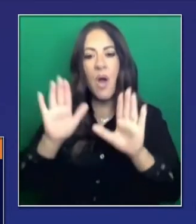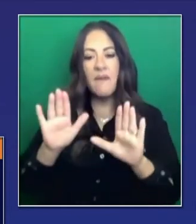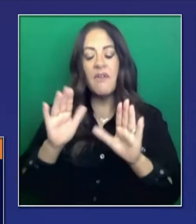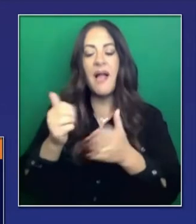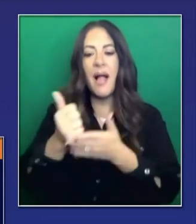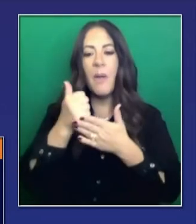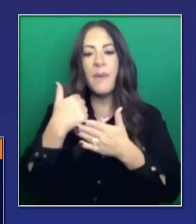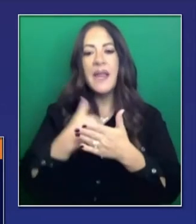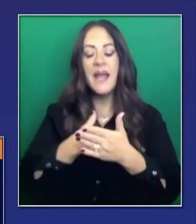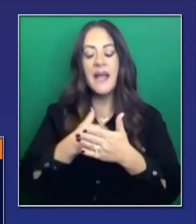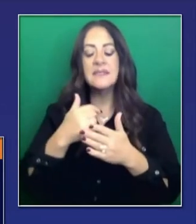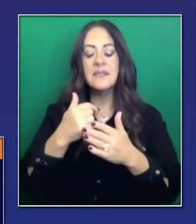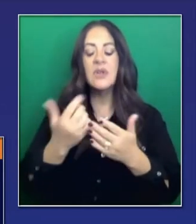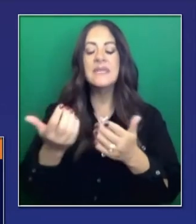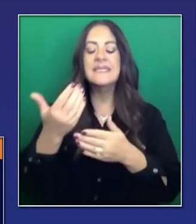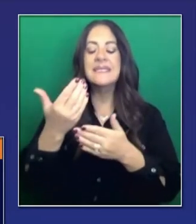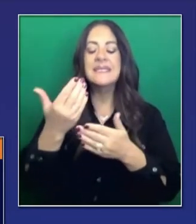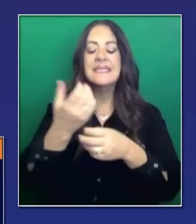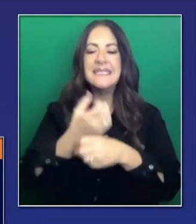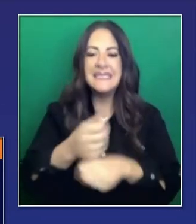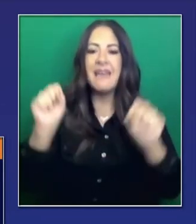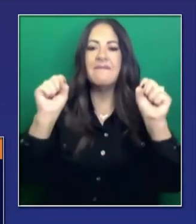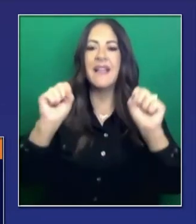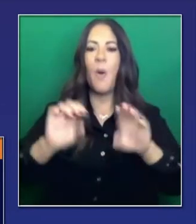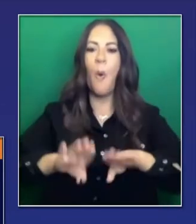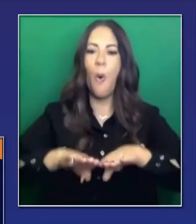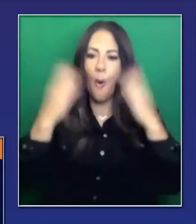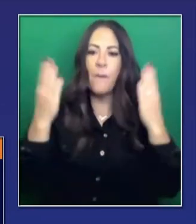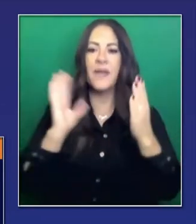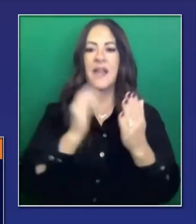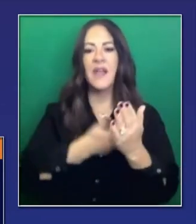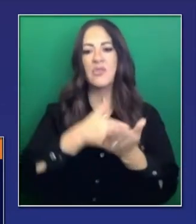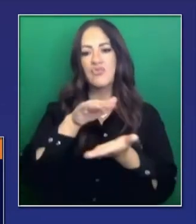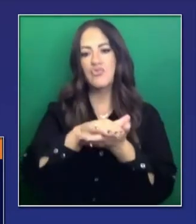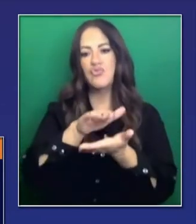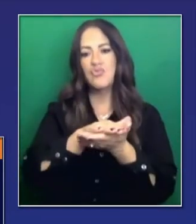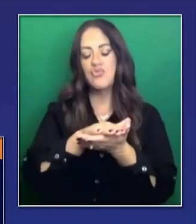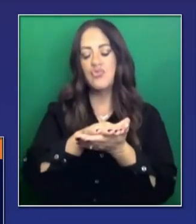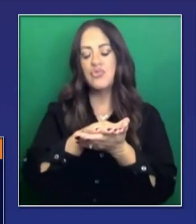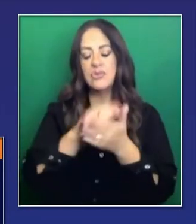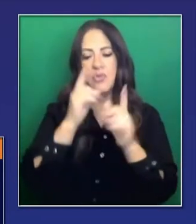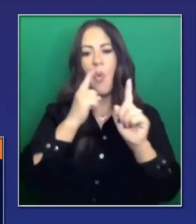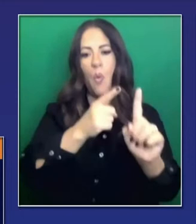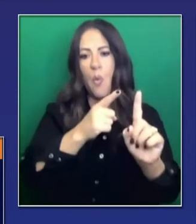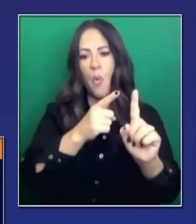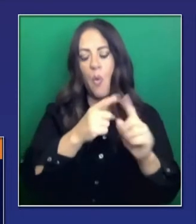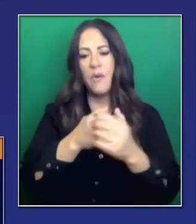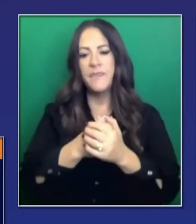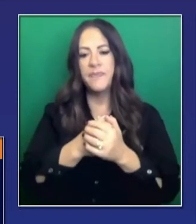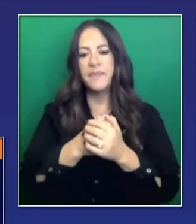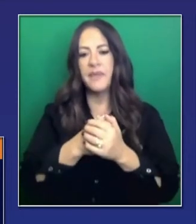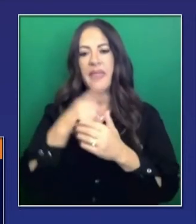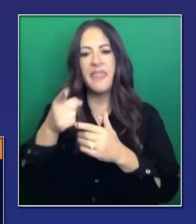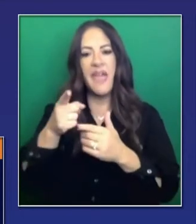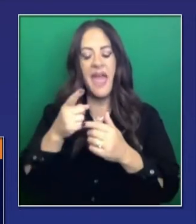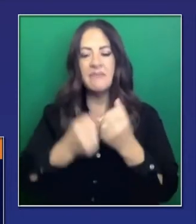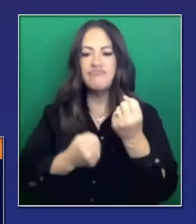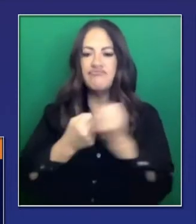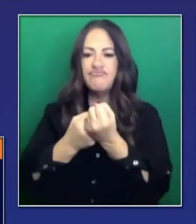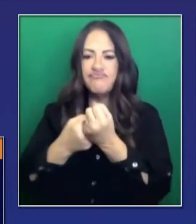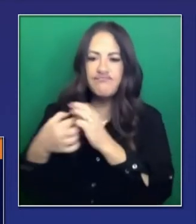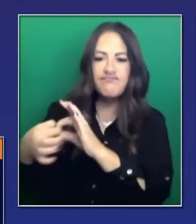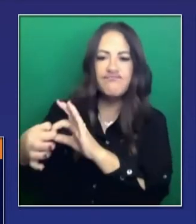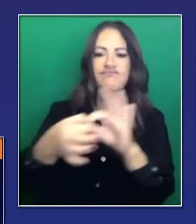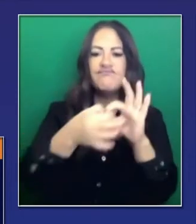escuelas. Y también a la causa que nos ha unido a todos. Y eso es la causa